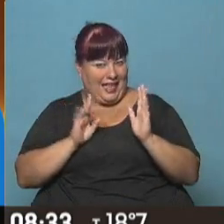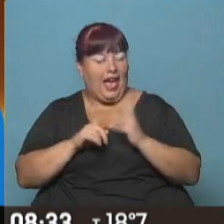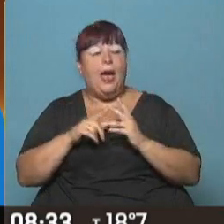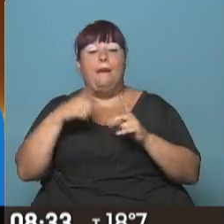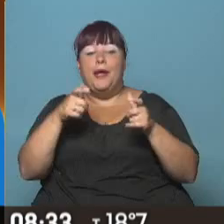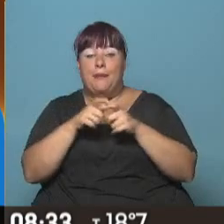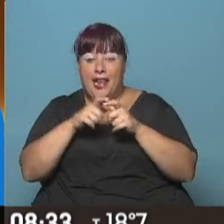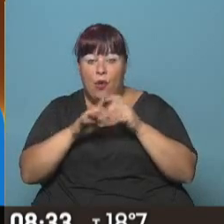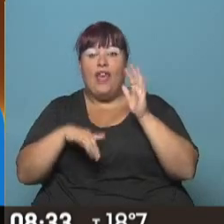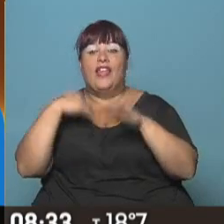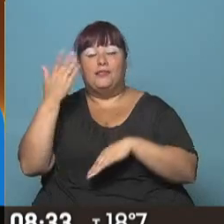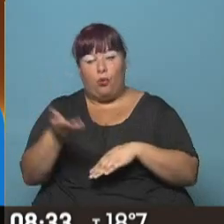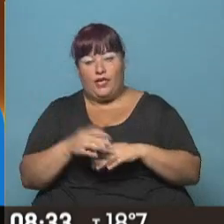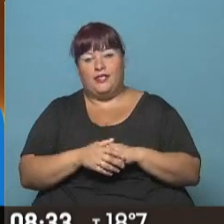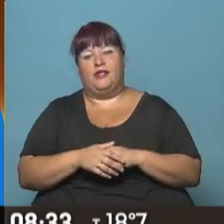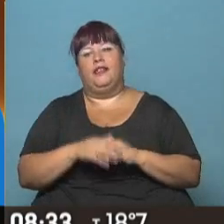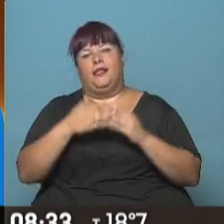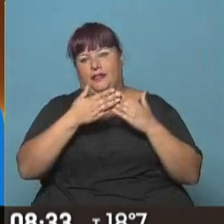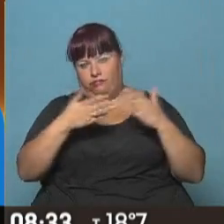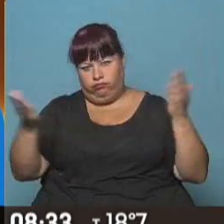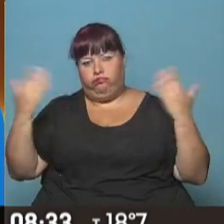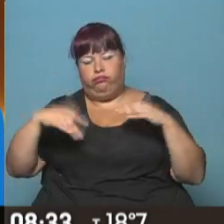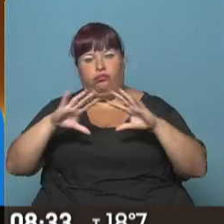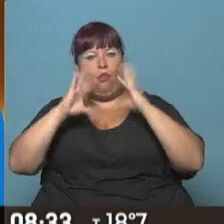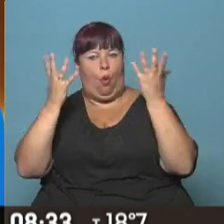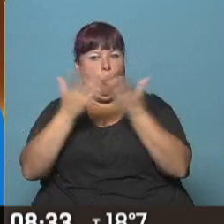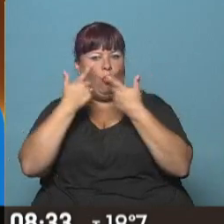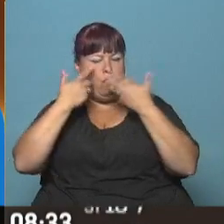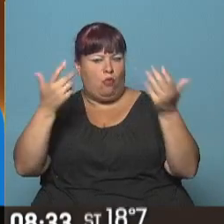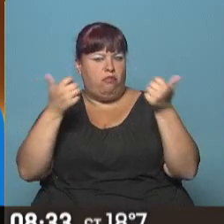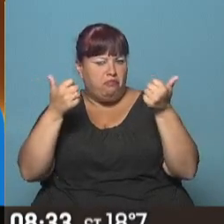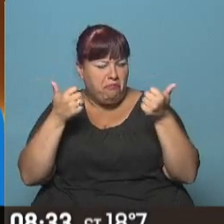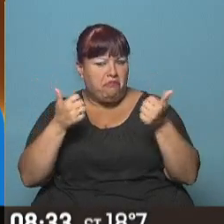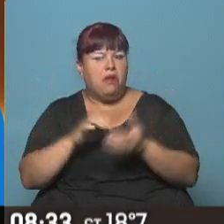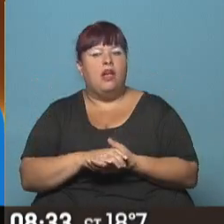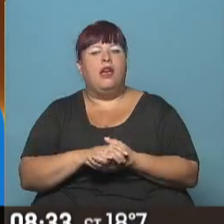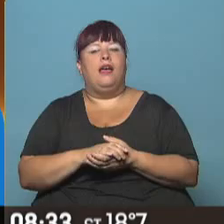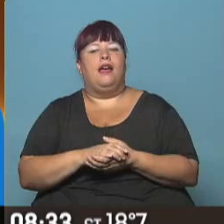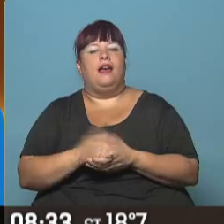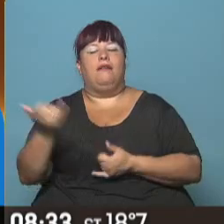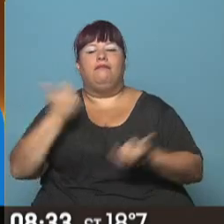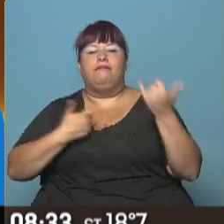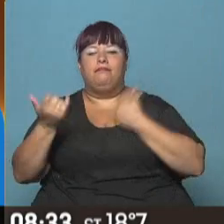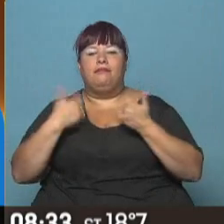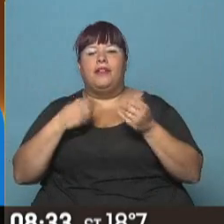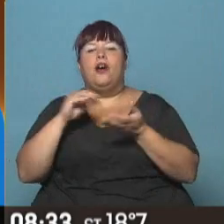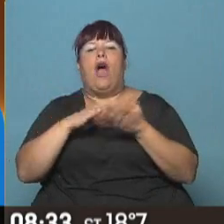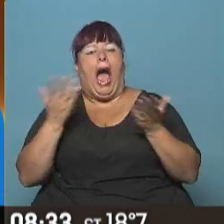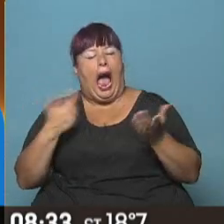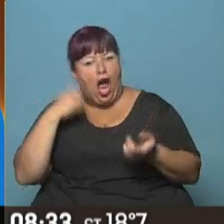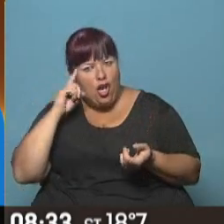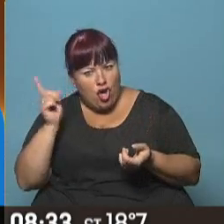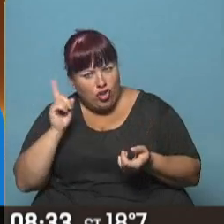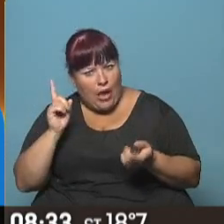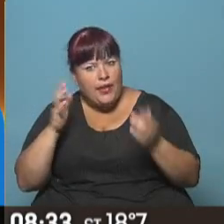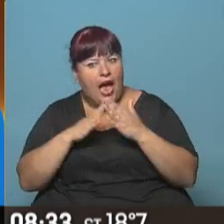después de esa película, que tuvo un recorrido grande en el mundo y exitoso, recibíamos mucho feedback de, pero no sabíamos